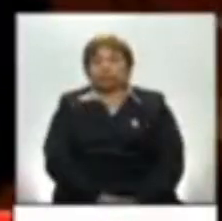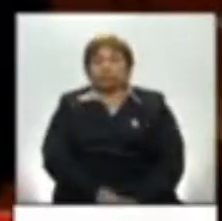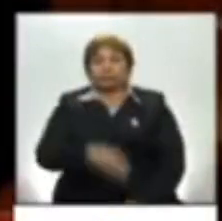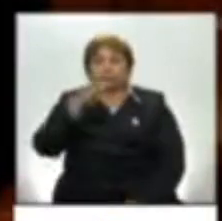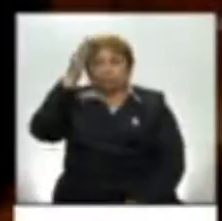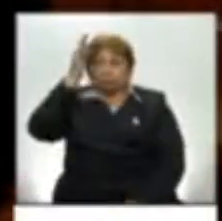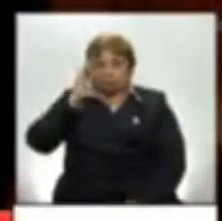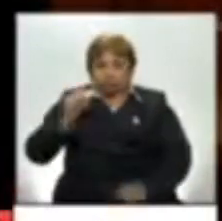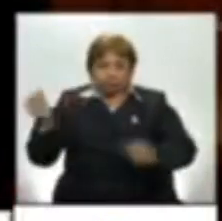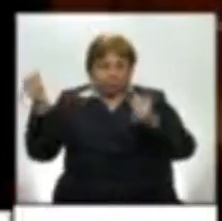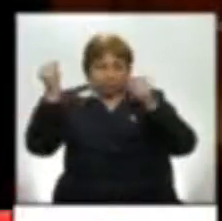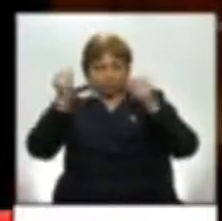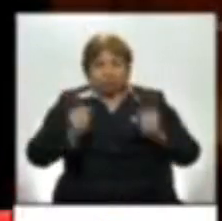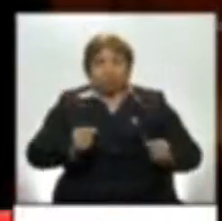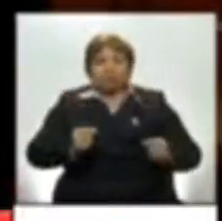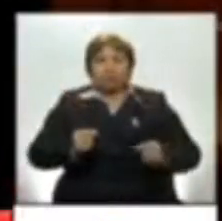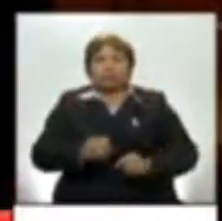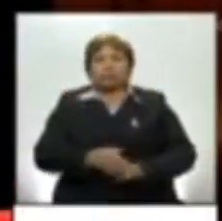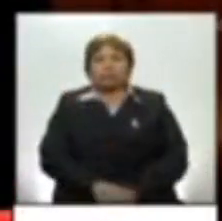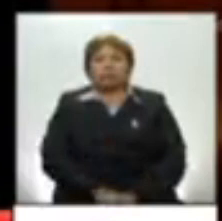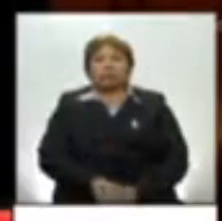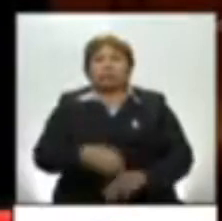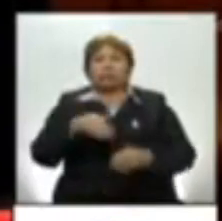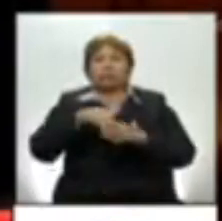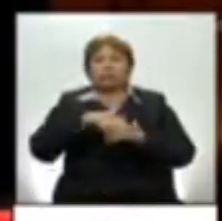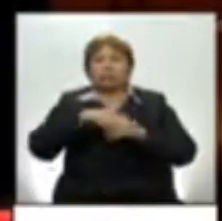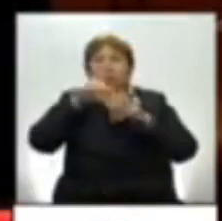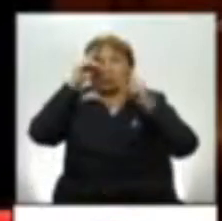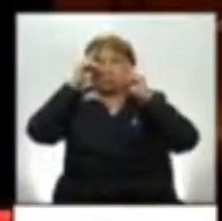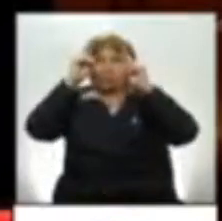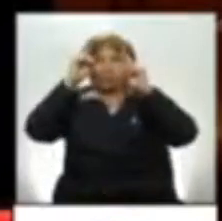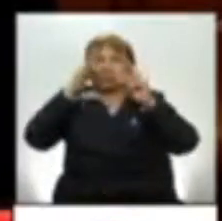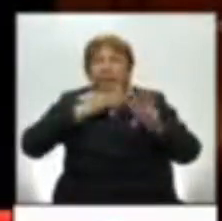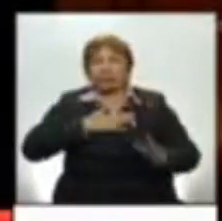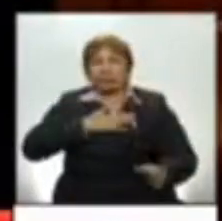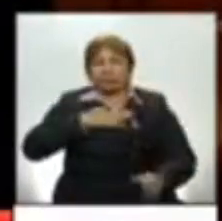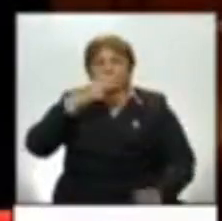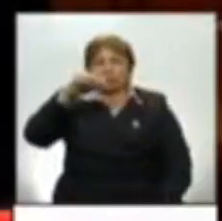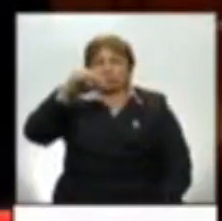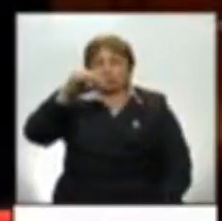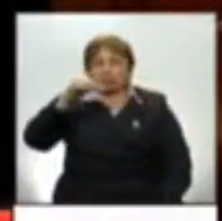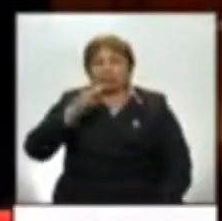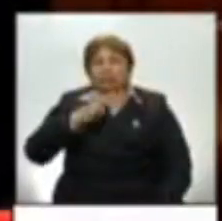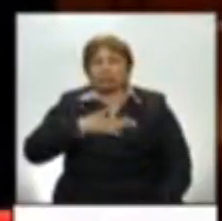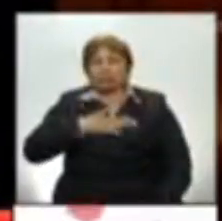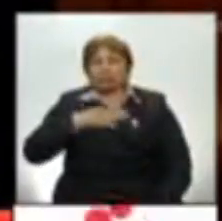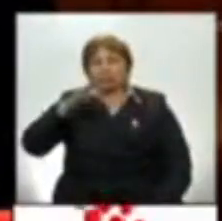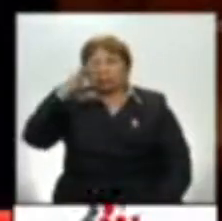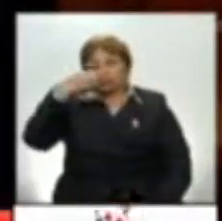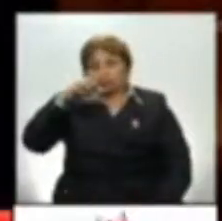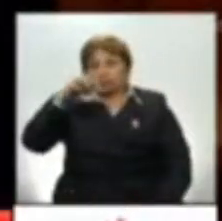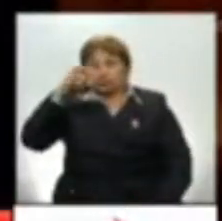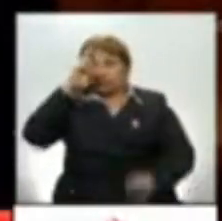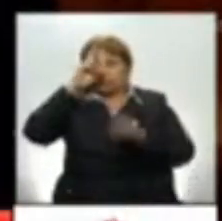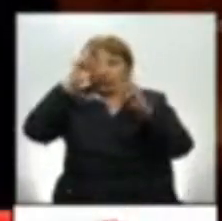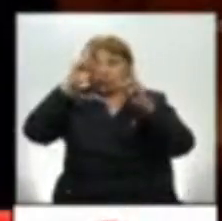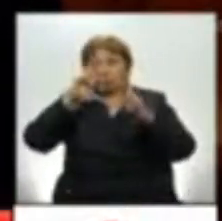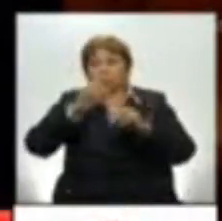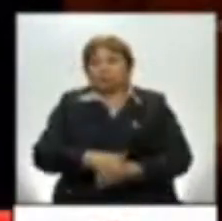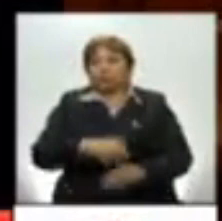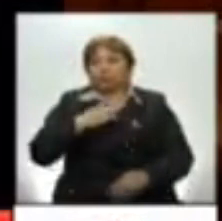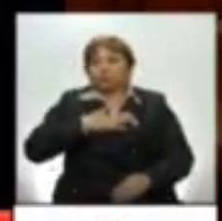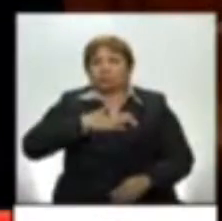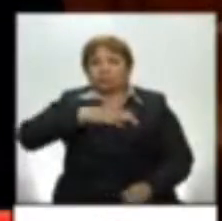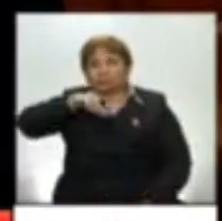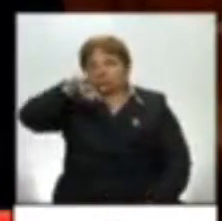Por Dios Todopoderoso, en honor a mi madre, en memoria de mi padre, por